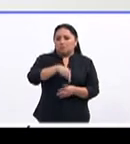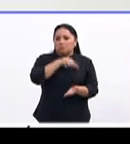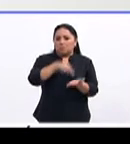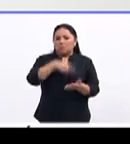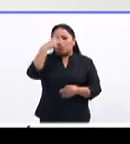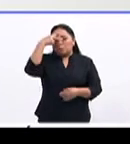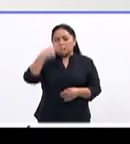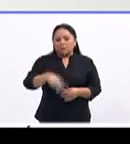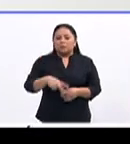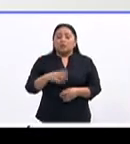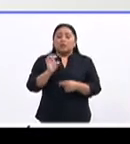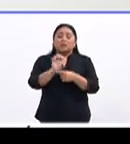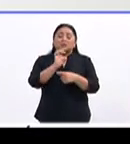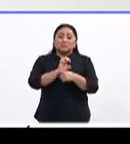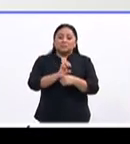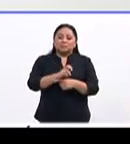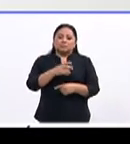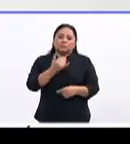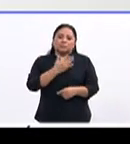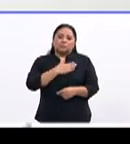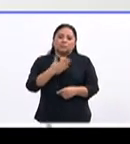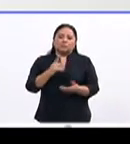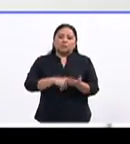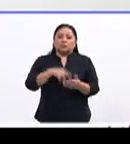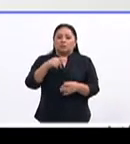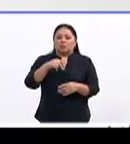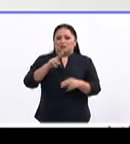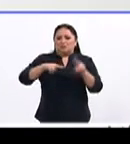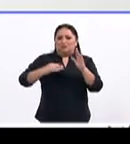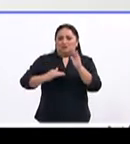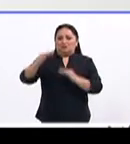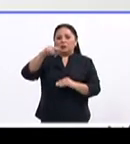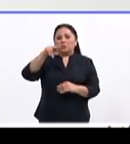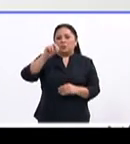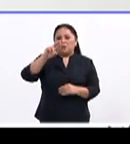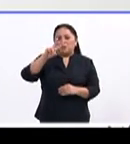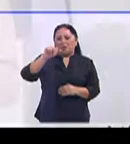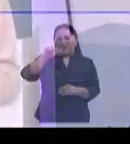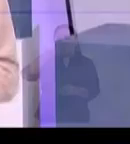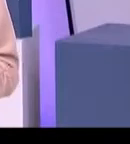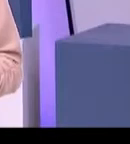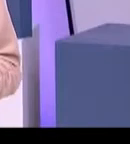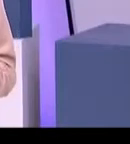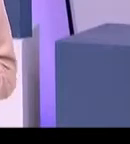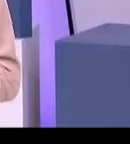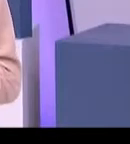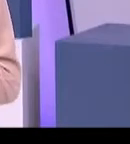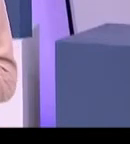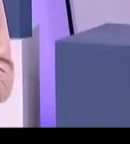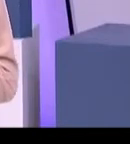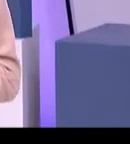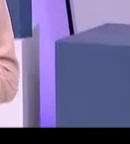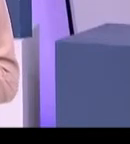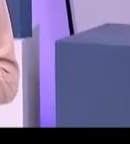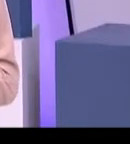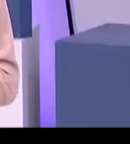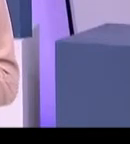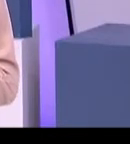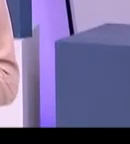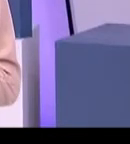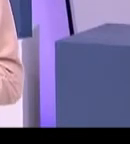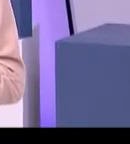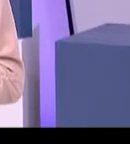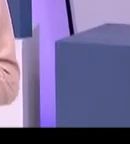México. Entonces, bueno, a nivel normativo ya está todo muy bien. Además, nos indicó cómo intervienen